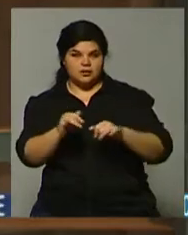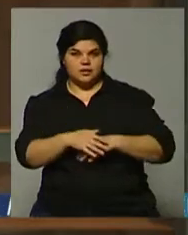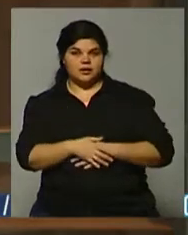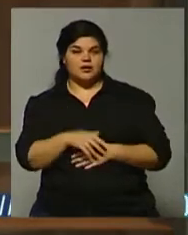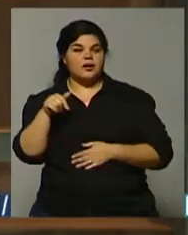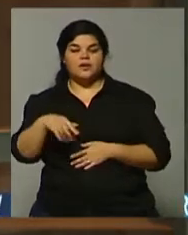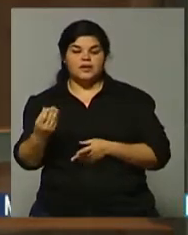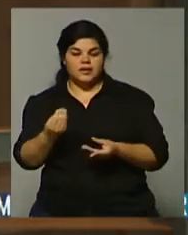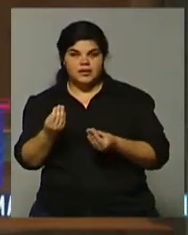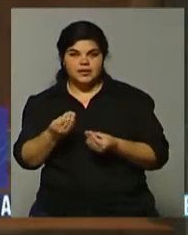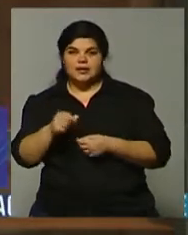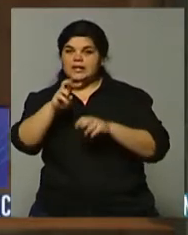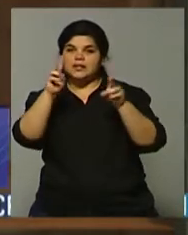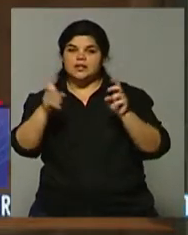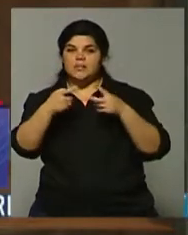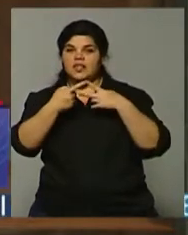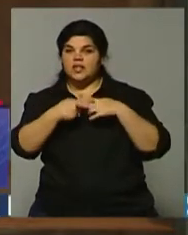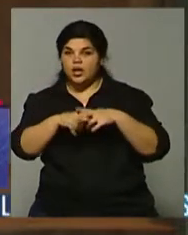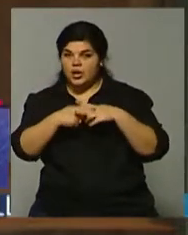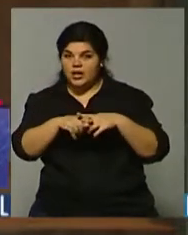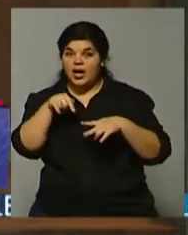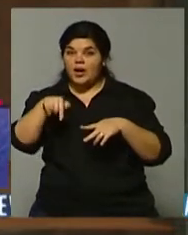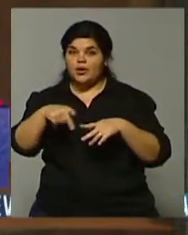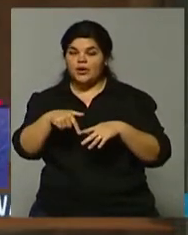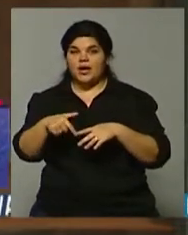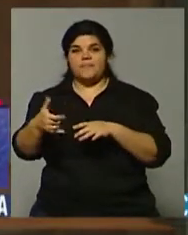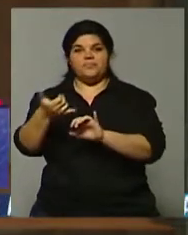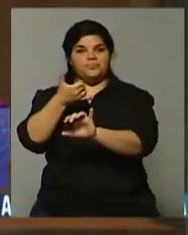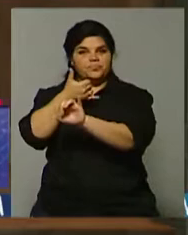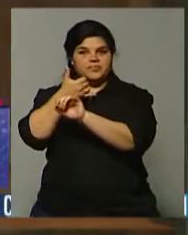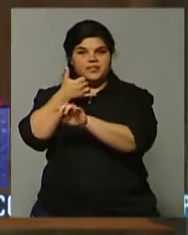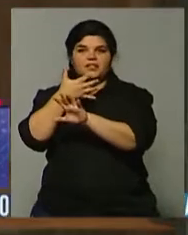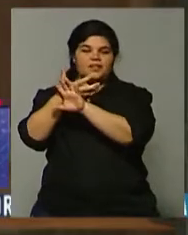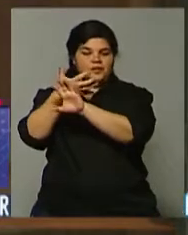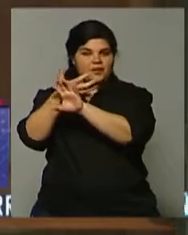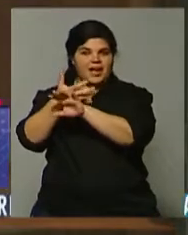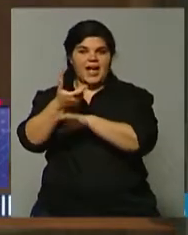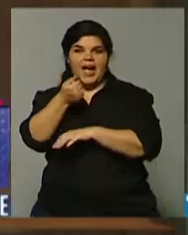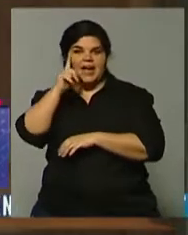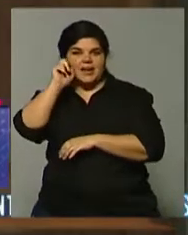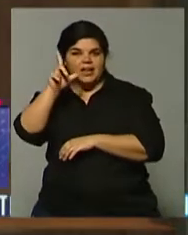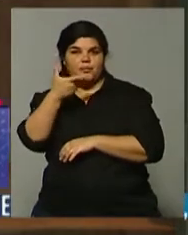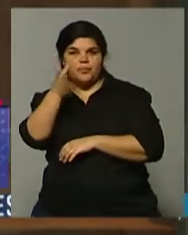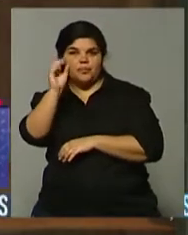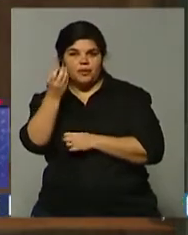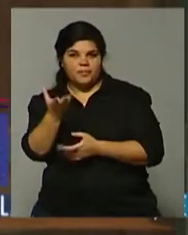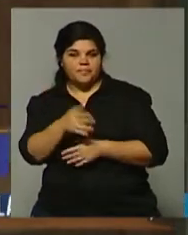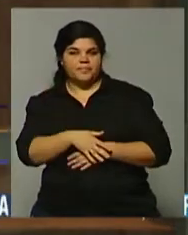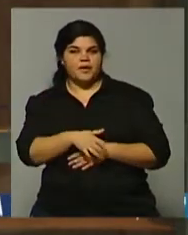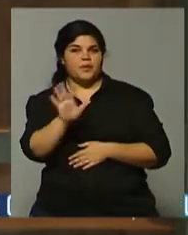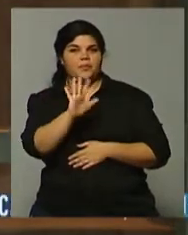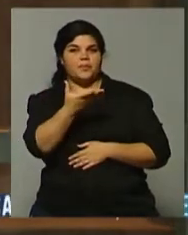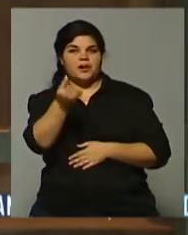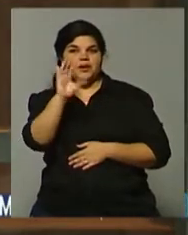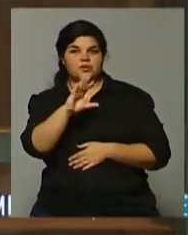Es momento de hablar de tecnología, para eso tenemos comunicación con Ariel Corgatelli. Ariel, buenas noches, ¿cómo estás? Hola, ¿qué tal? Buenas noches, chicos,